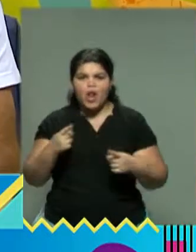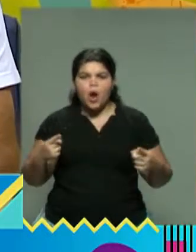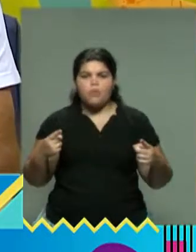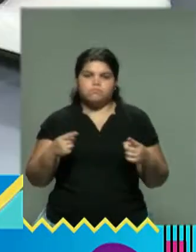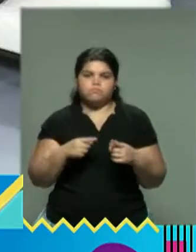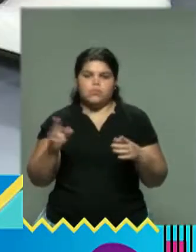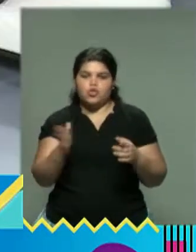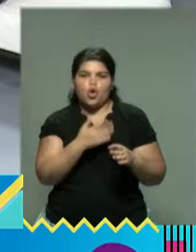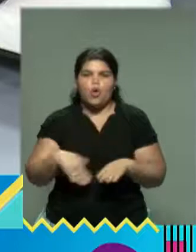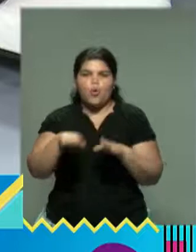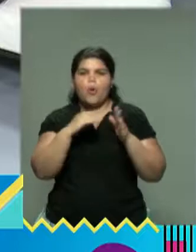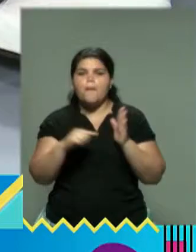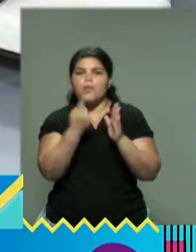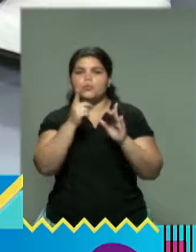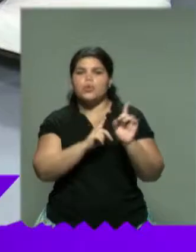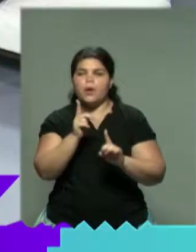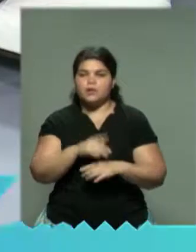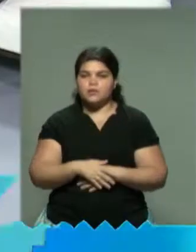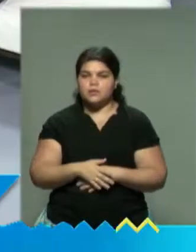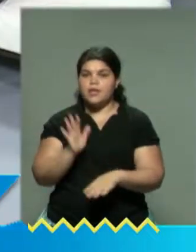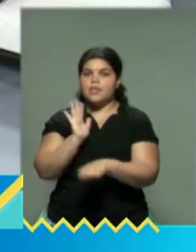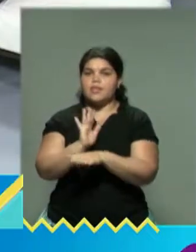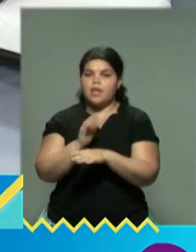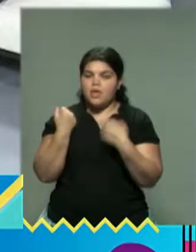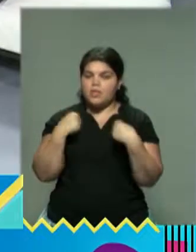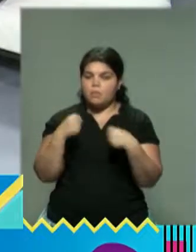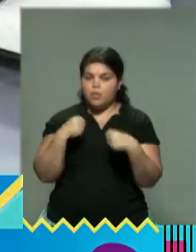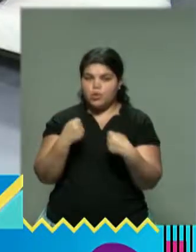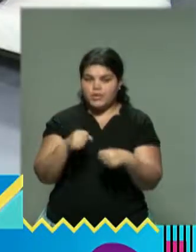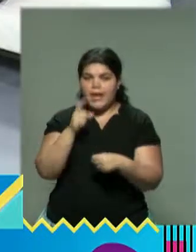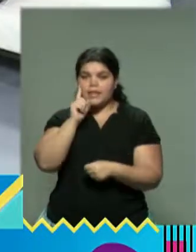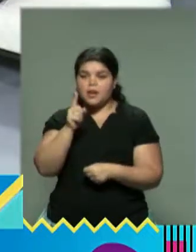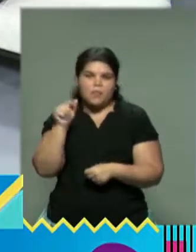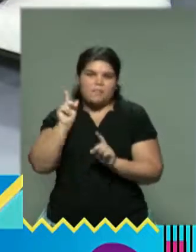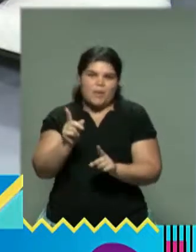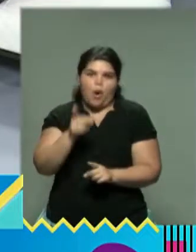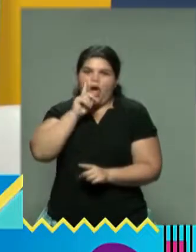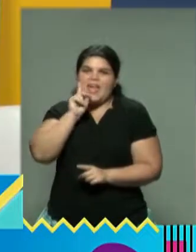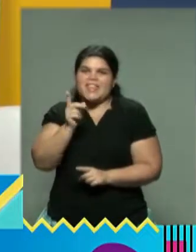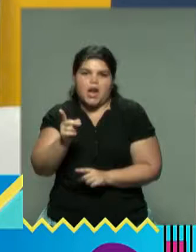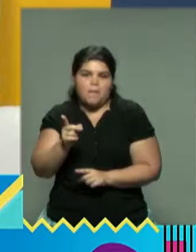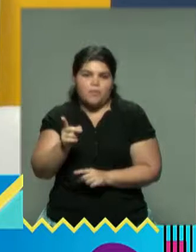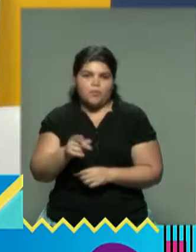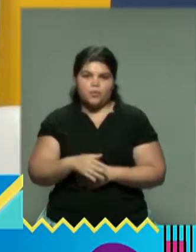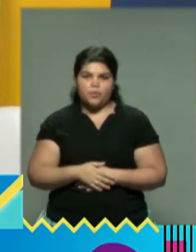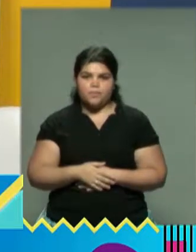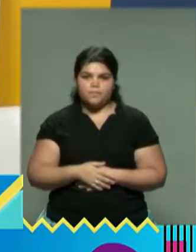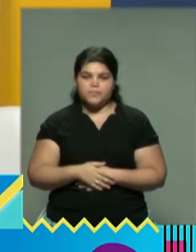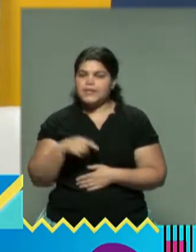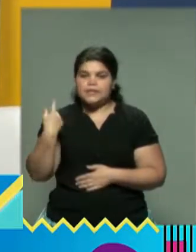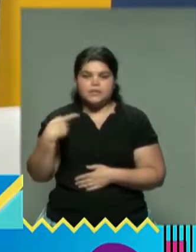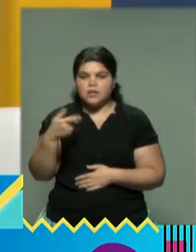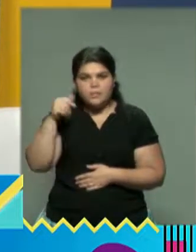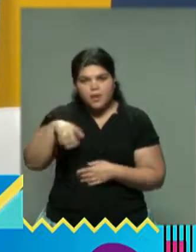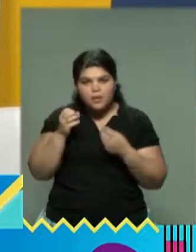Un deporte extremo es un deporte que lógicamente estás al extremo. Pero todo eso nace en un momento, en una época, creo que en